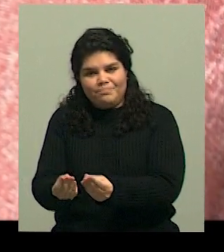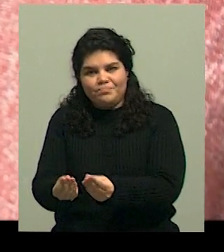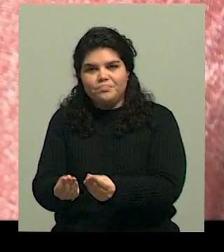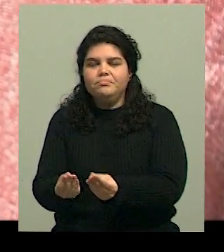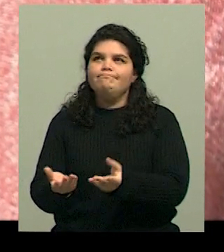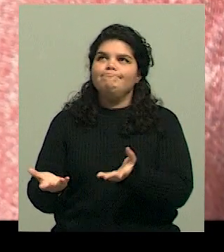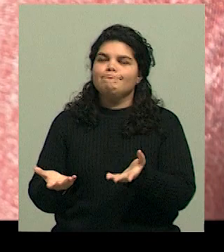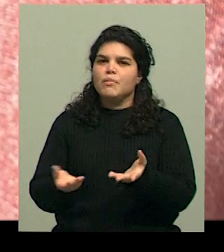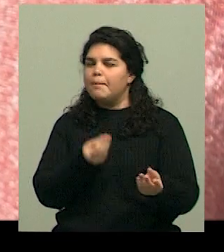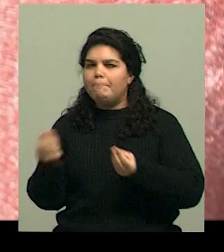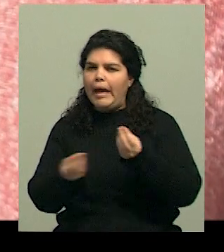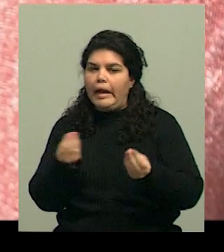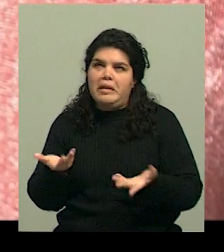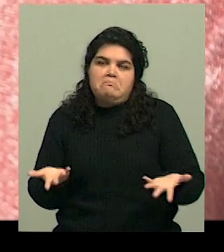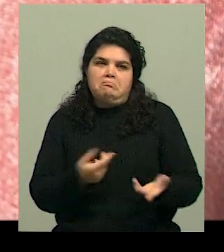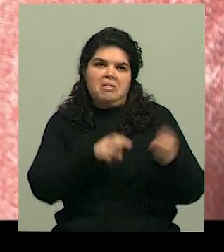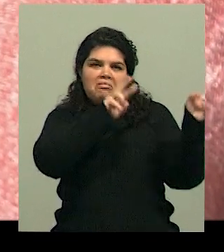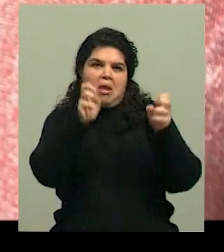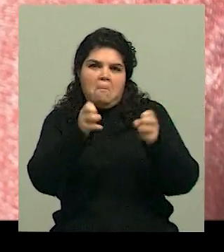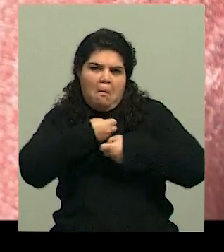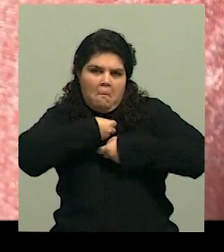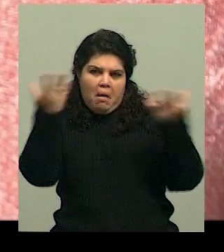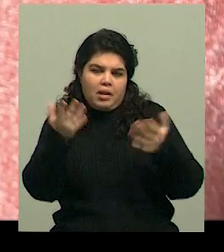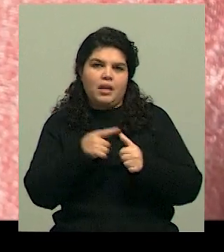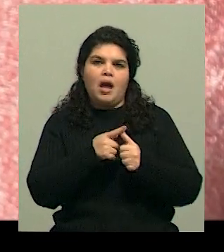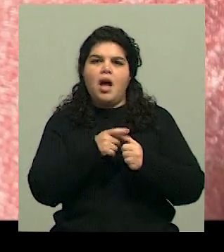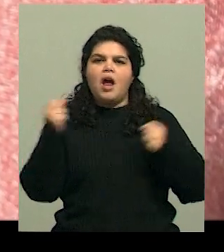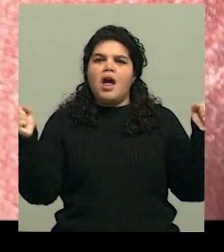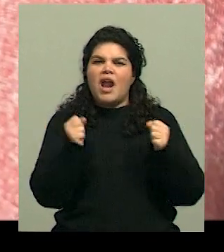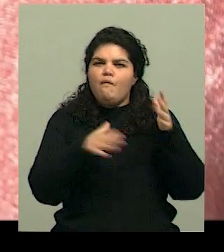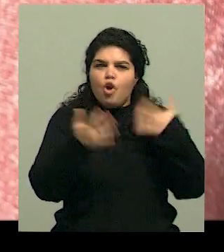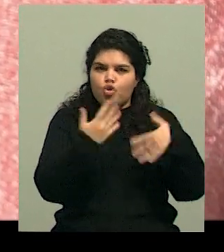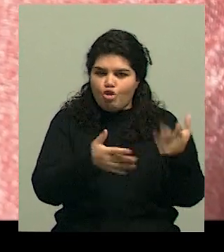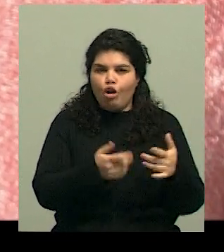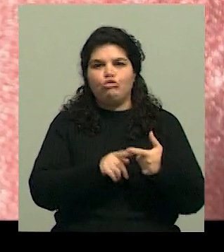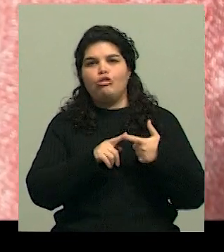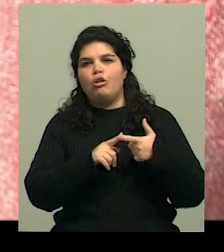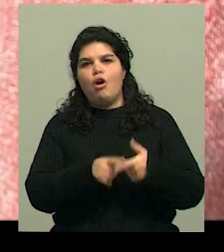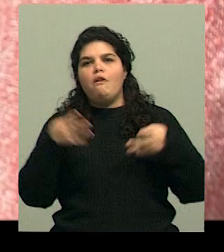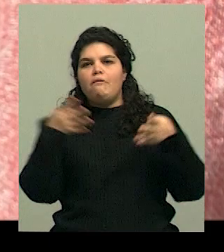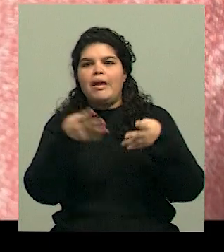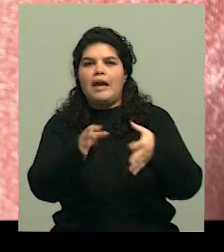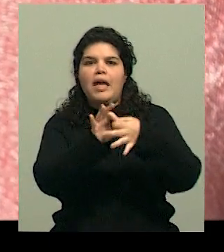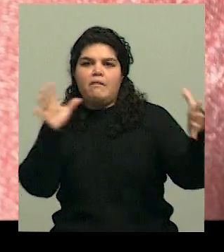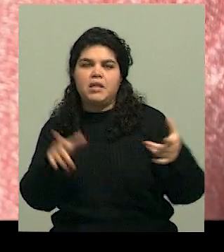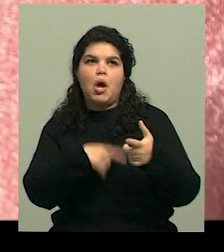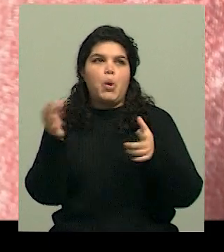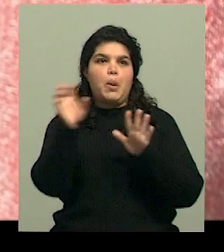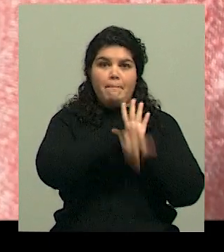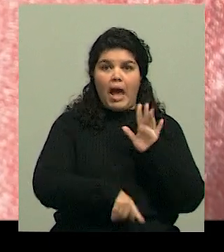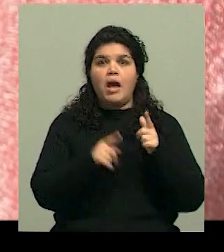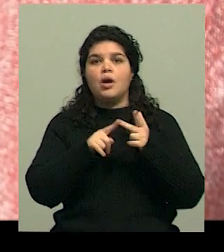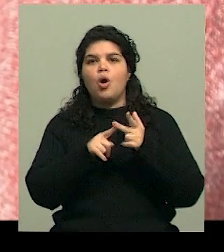para tema X, ¿no? Sí. La Revolución de Mayo, vamos a poner así, la campaña libertadora, quieren ver la campaña